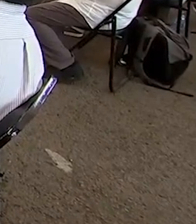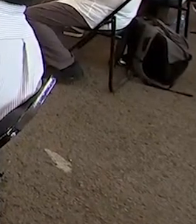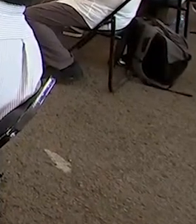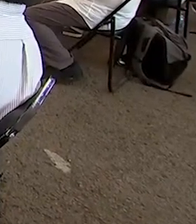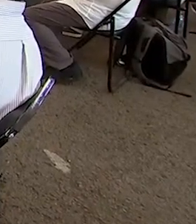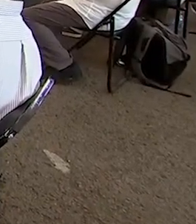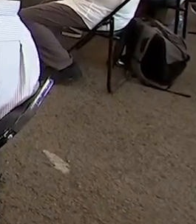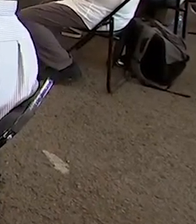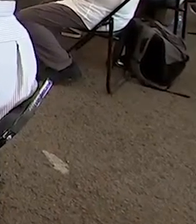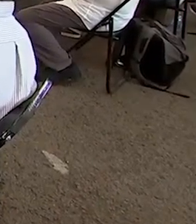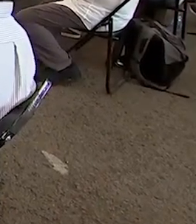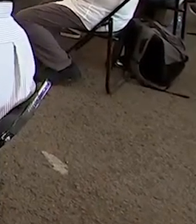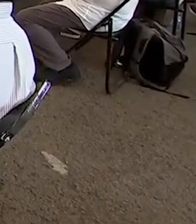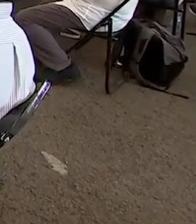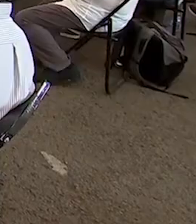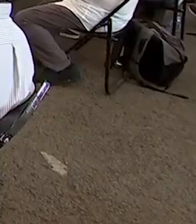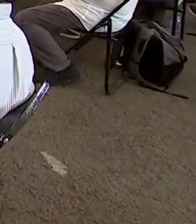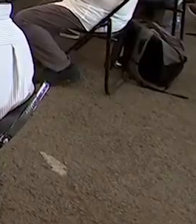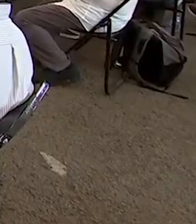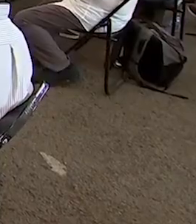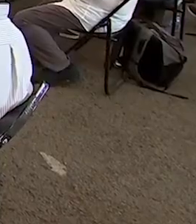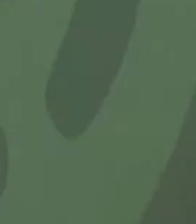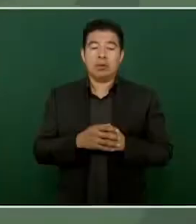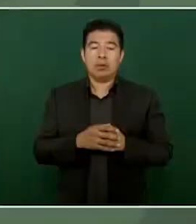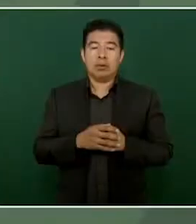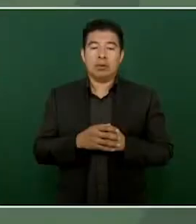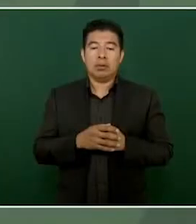europeos, lo menos,